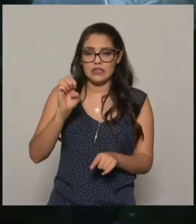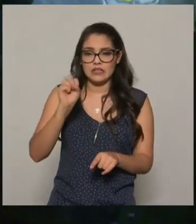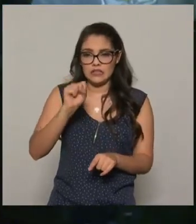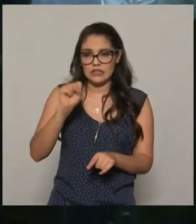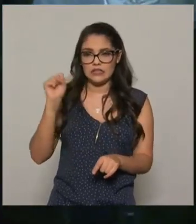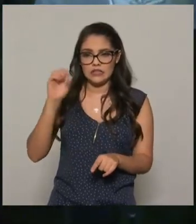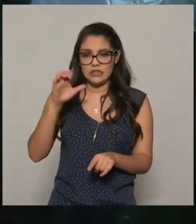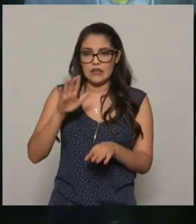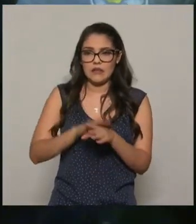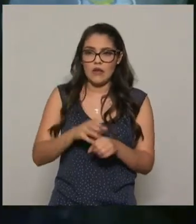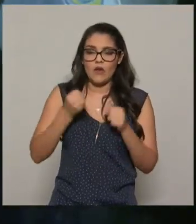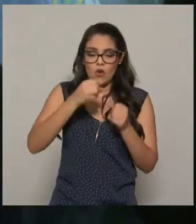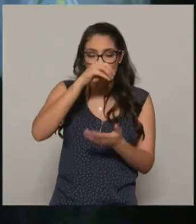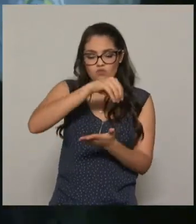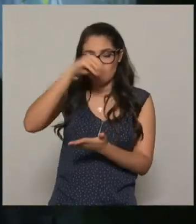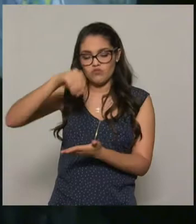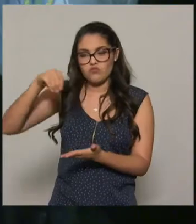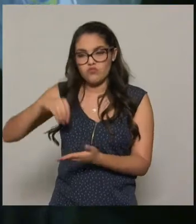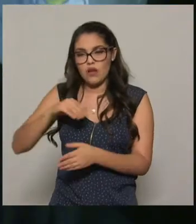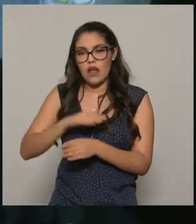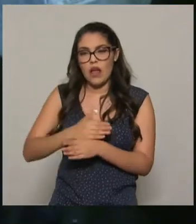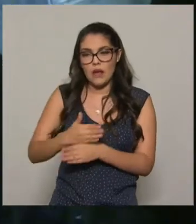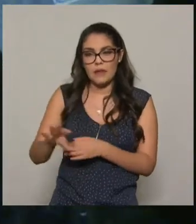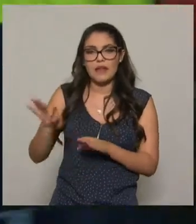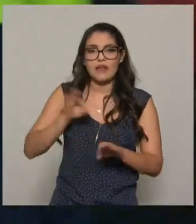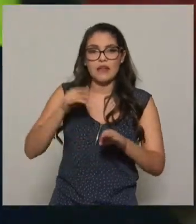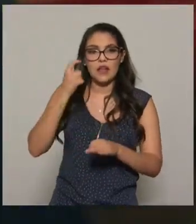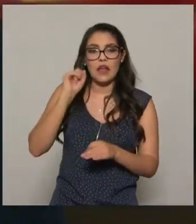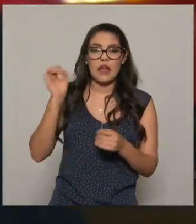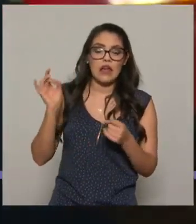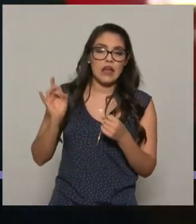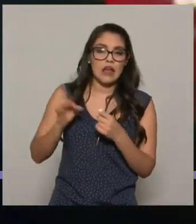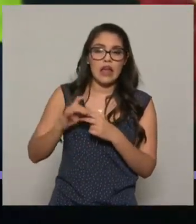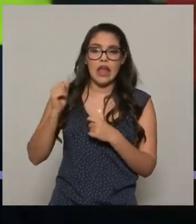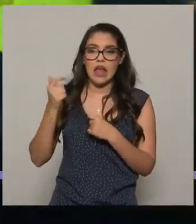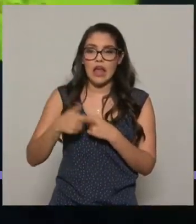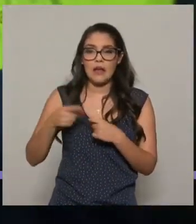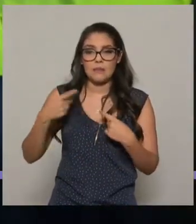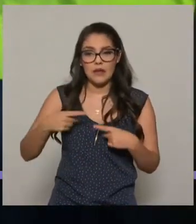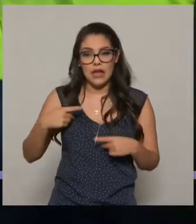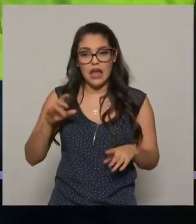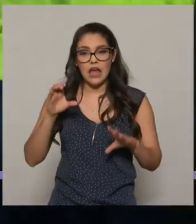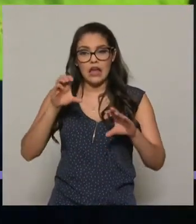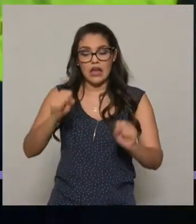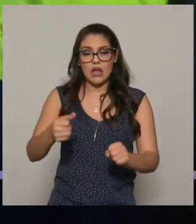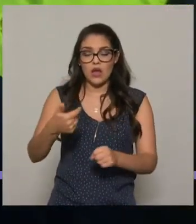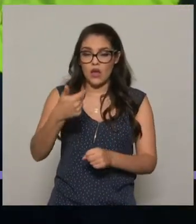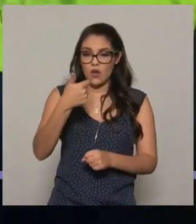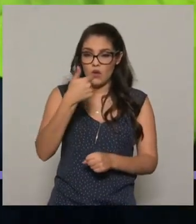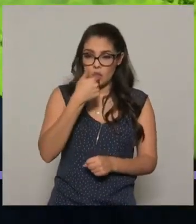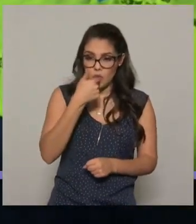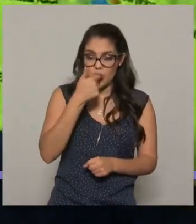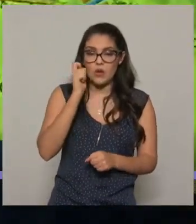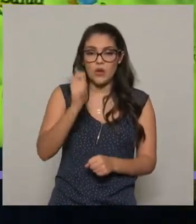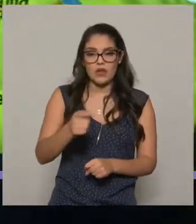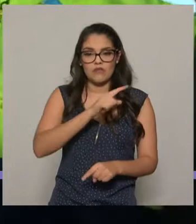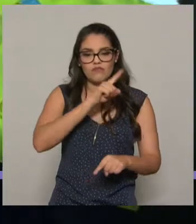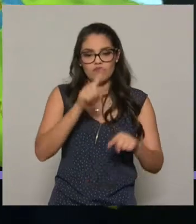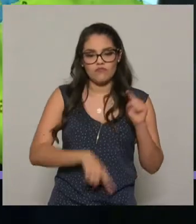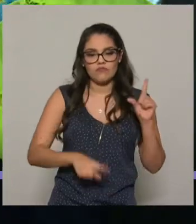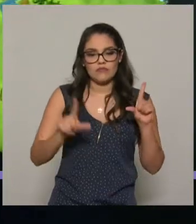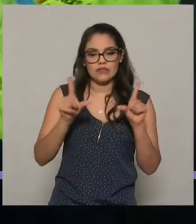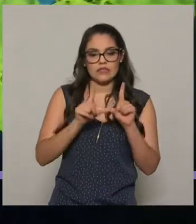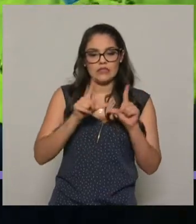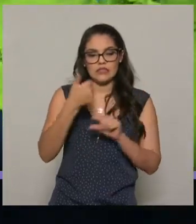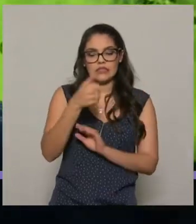reforzar los puntos y estamos trabajando también para que en algún momento, cuando una persona sea detenida por el alcoholímetro, se le pueda retirar la